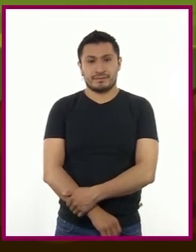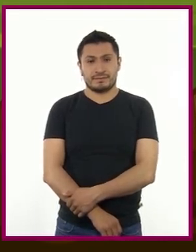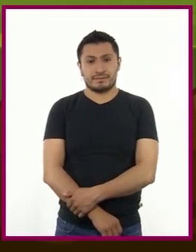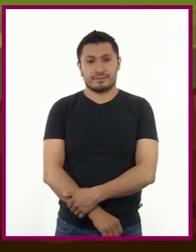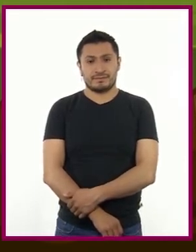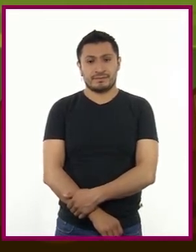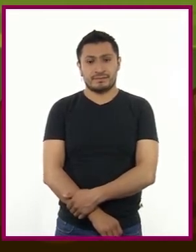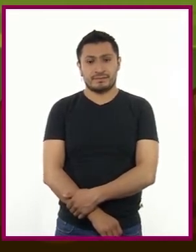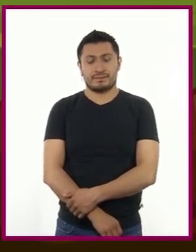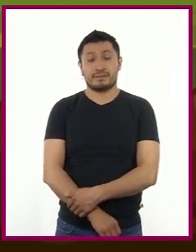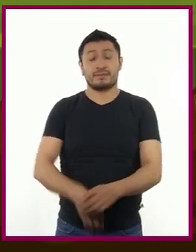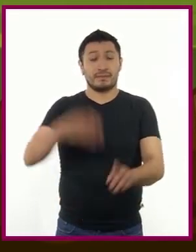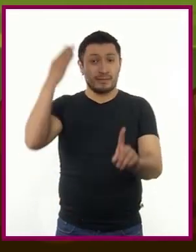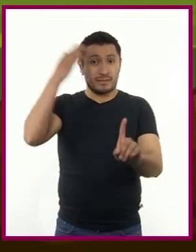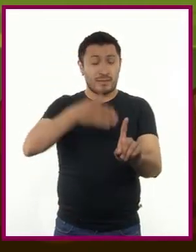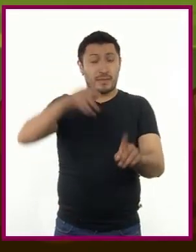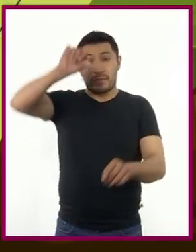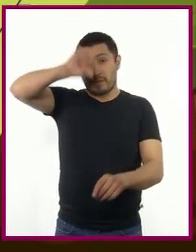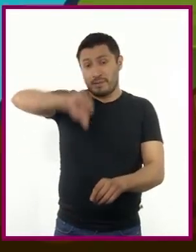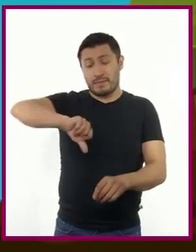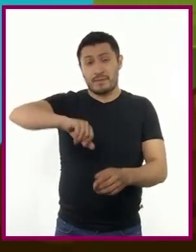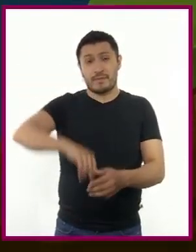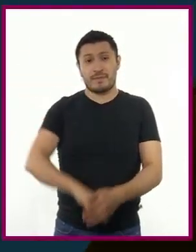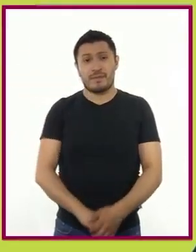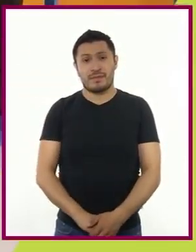Este es el reto.